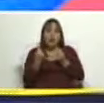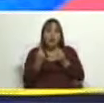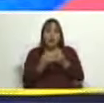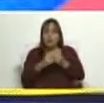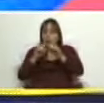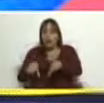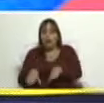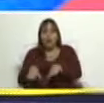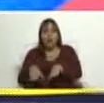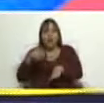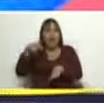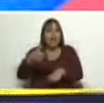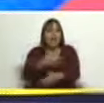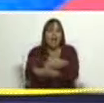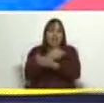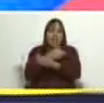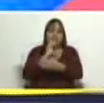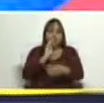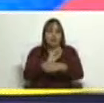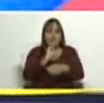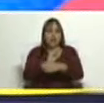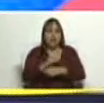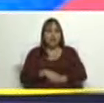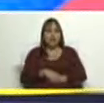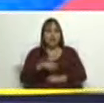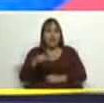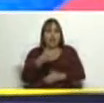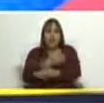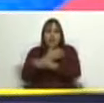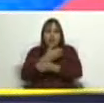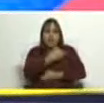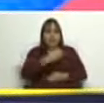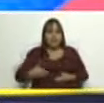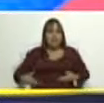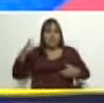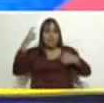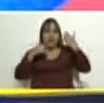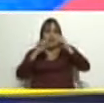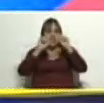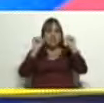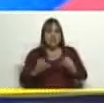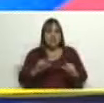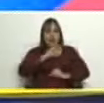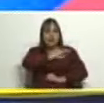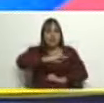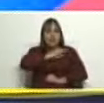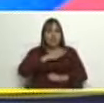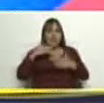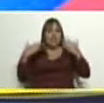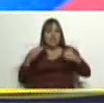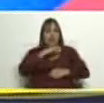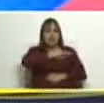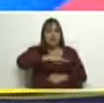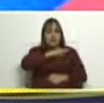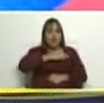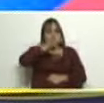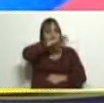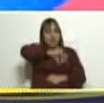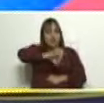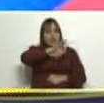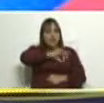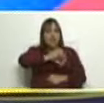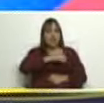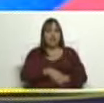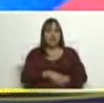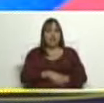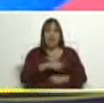Aquí está su abrazo protector. Aquí está el abrazo del comandante Hugo Chávez con el sistema de misiones y grandes misiones sociales. Presidente,